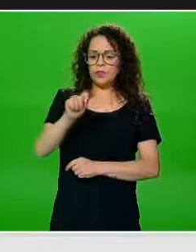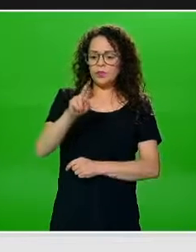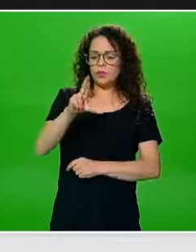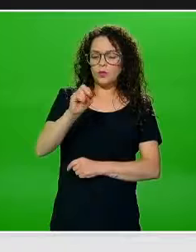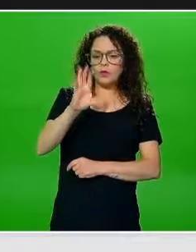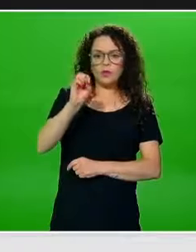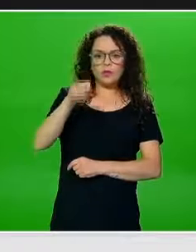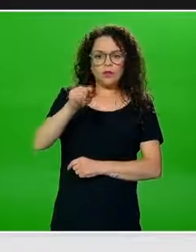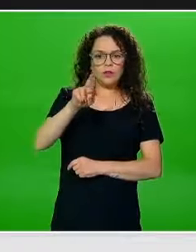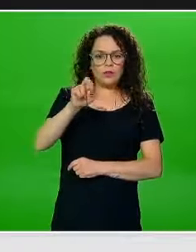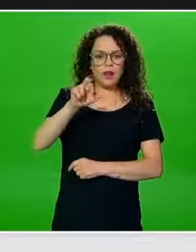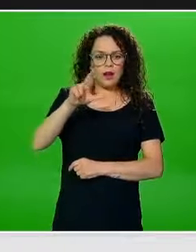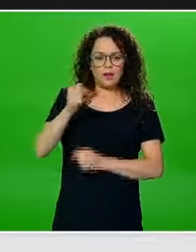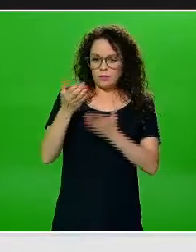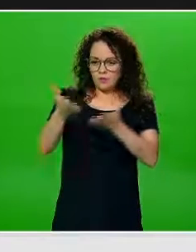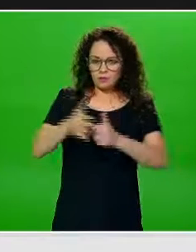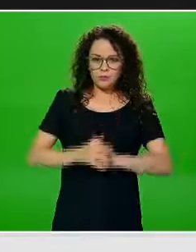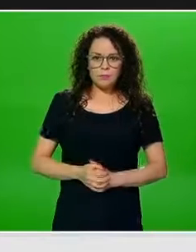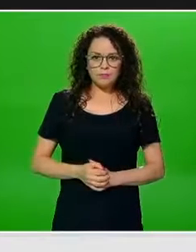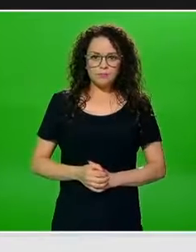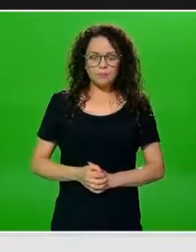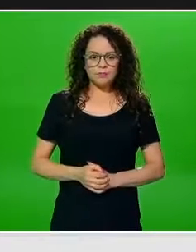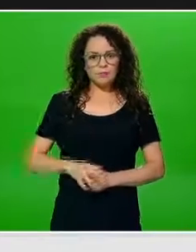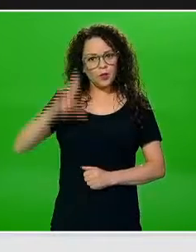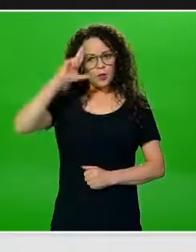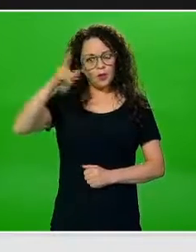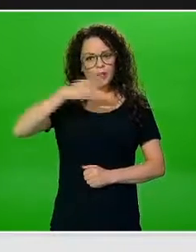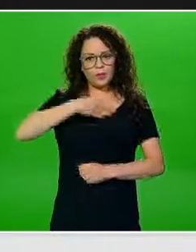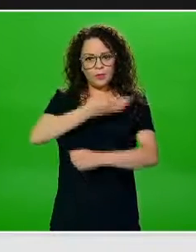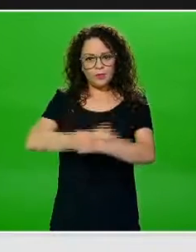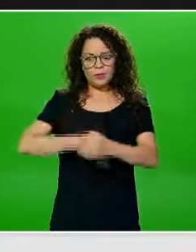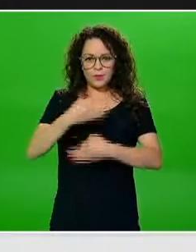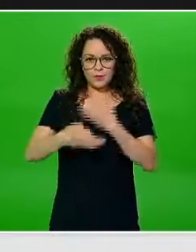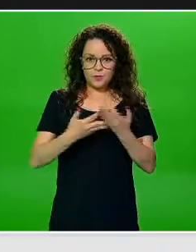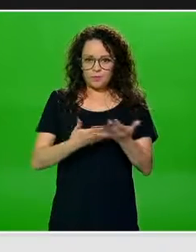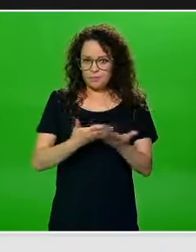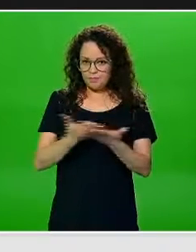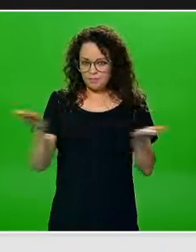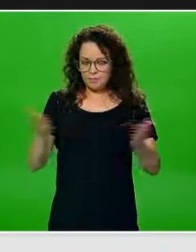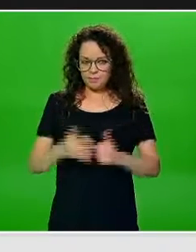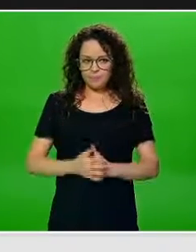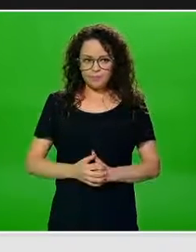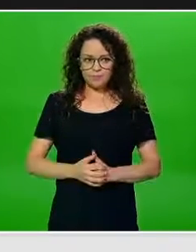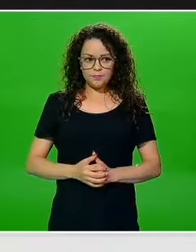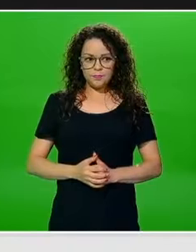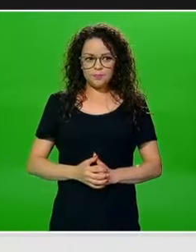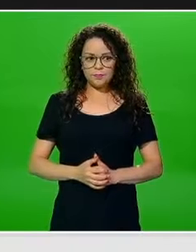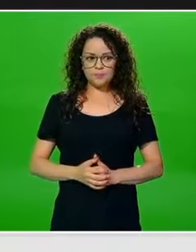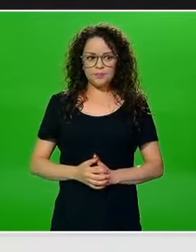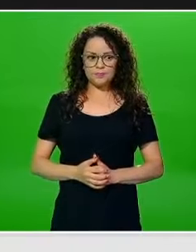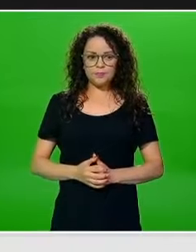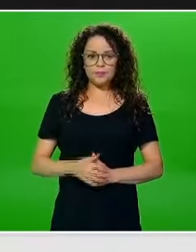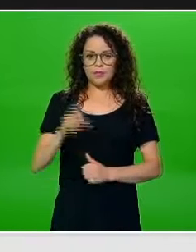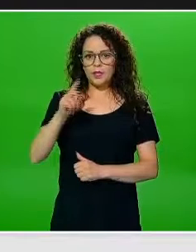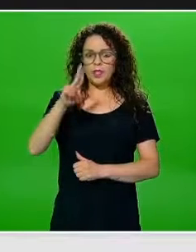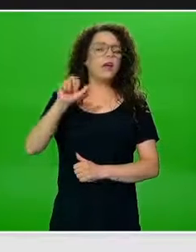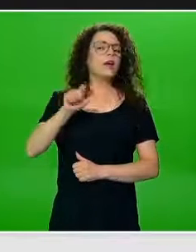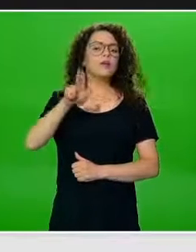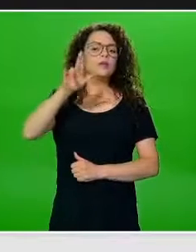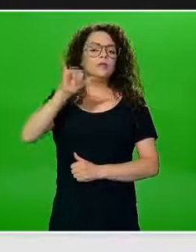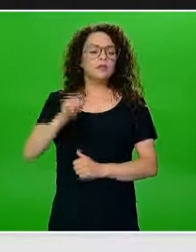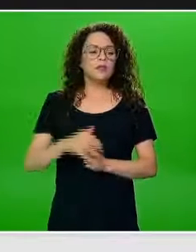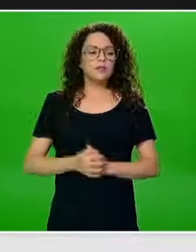Arturo, por favor. Hola, gracias. Buenas tardes a todos. Buenas tardes, doctor José Luis Omía. Una